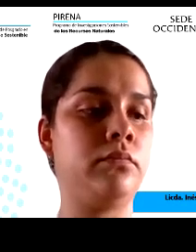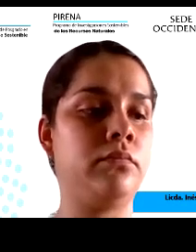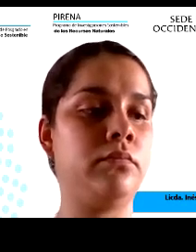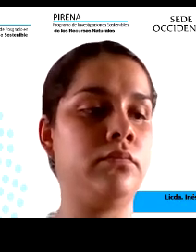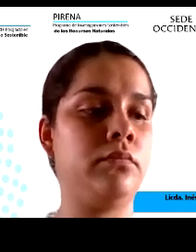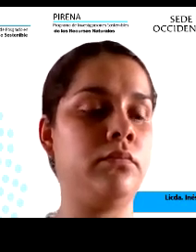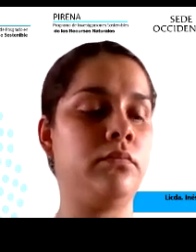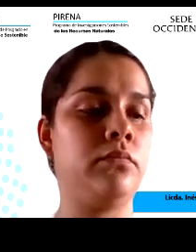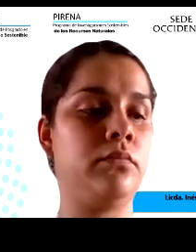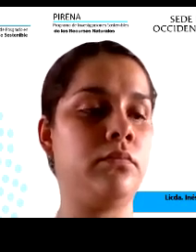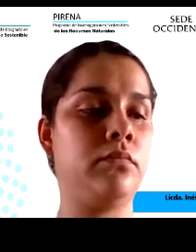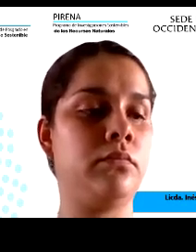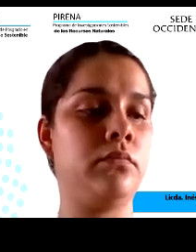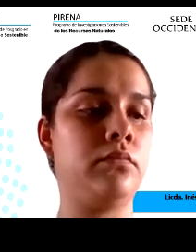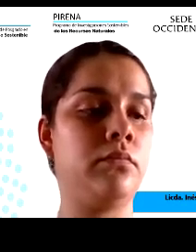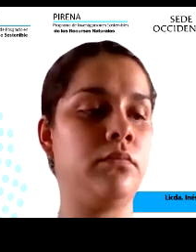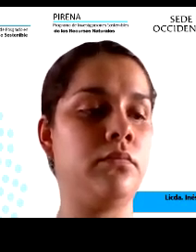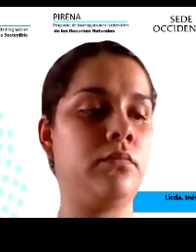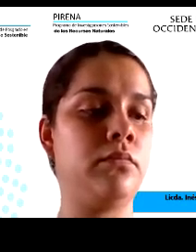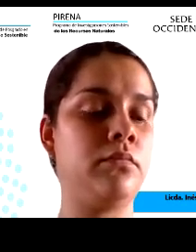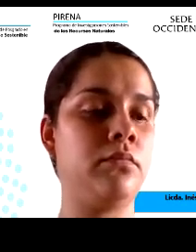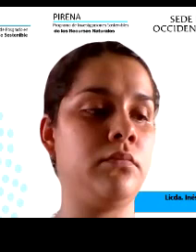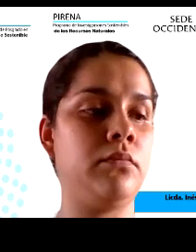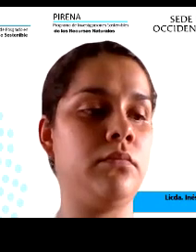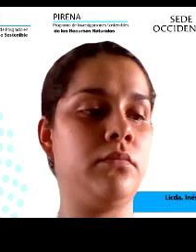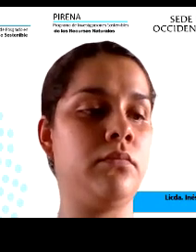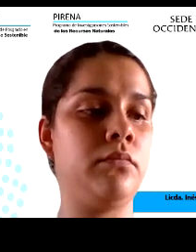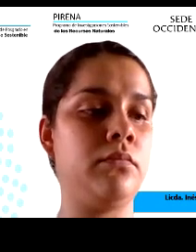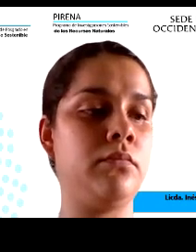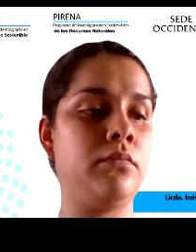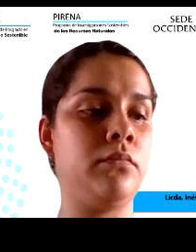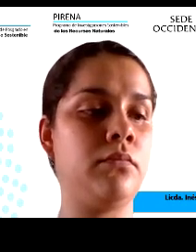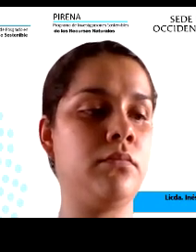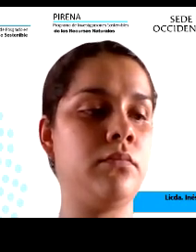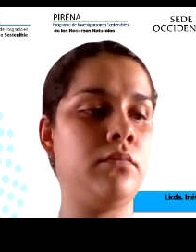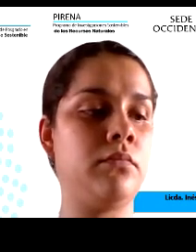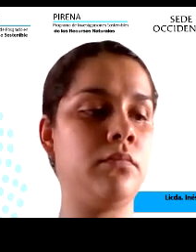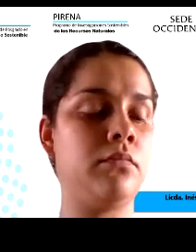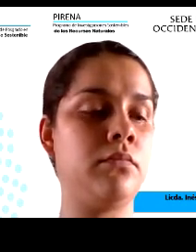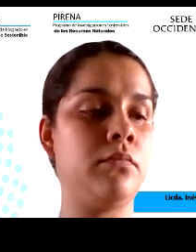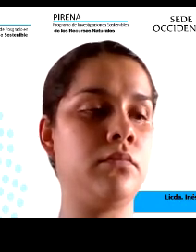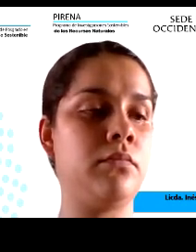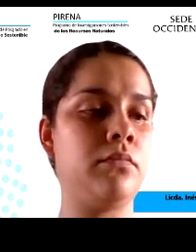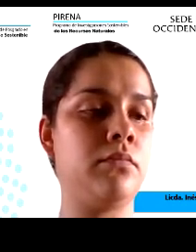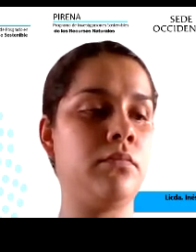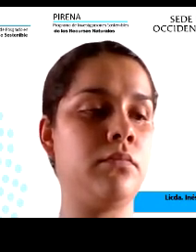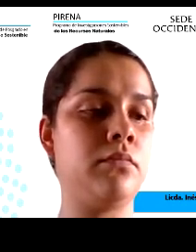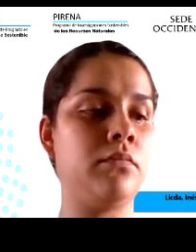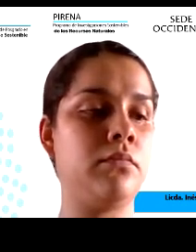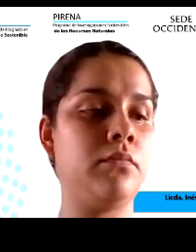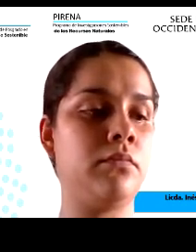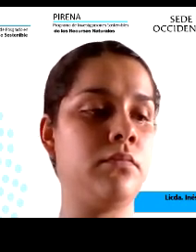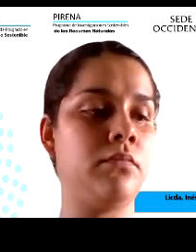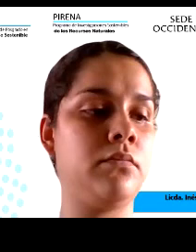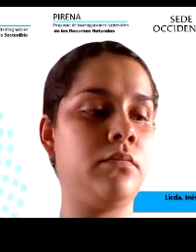ese aspecto. Y bueno, la otra parte, cuando hay que construir alguna obra, una de las